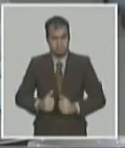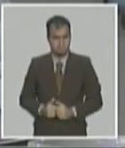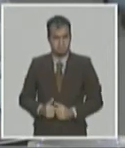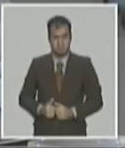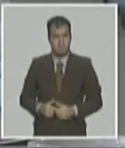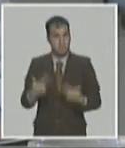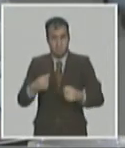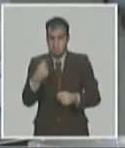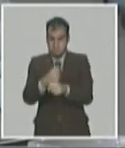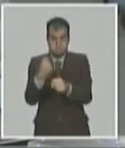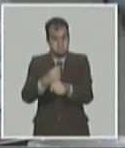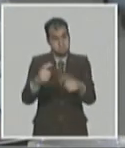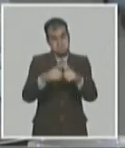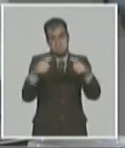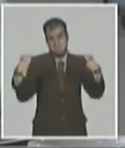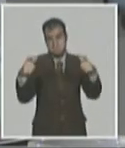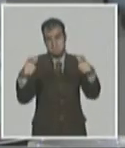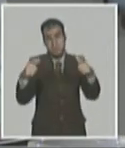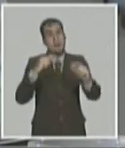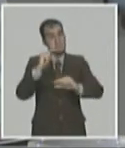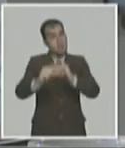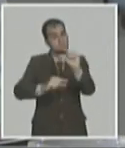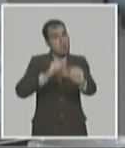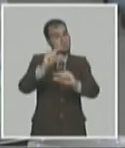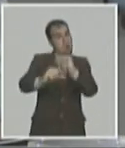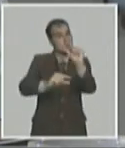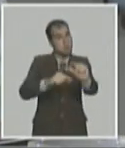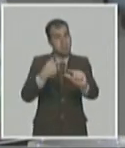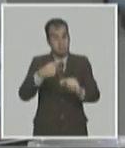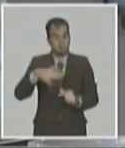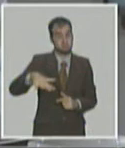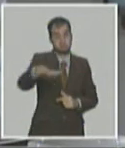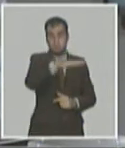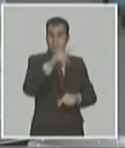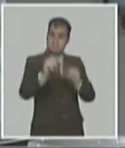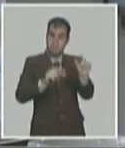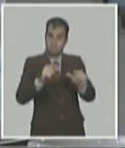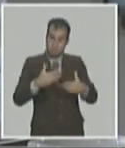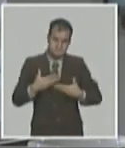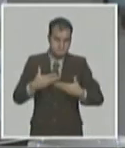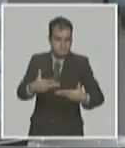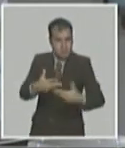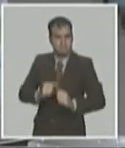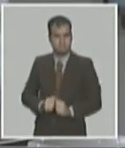Un trabajo que nos tiene que llevar a una dedicación en la que, en la misma medida en que lo podamos